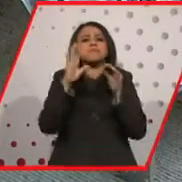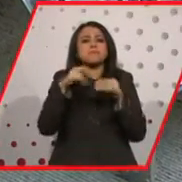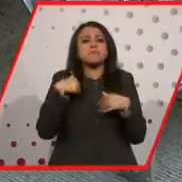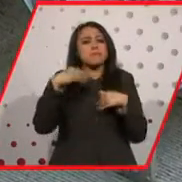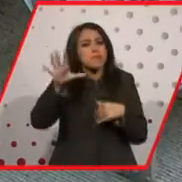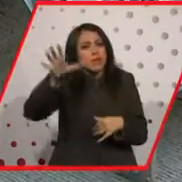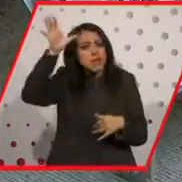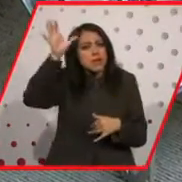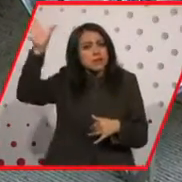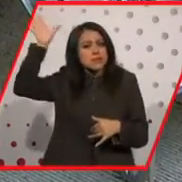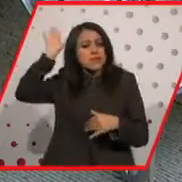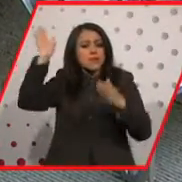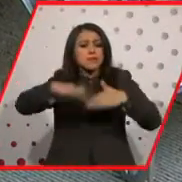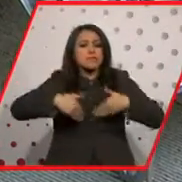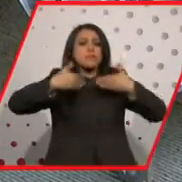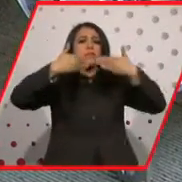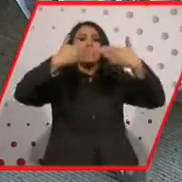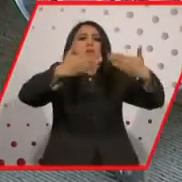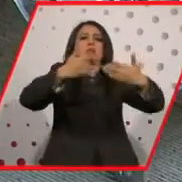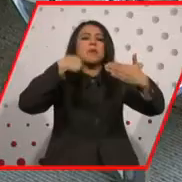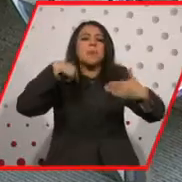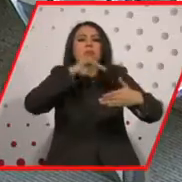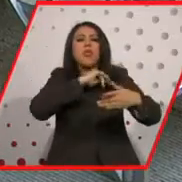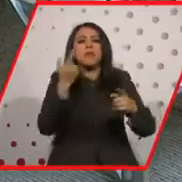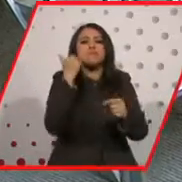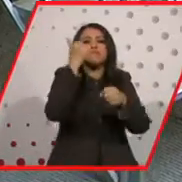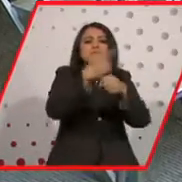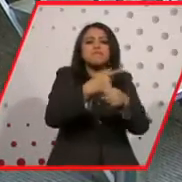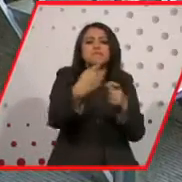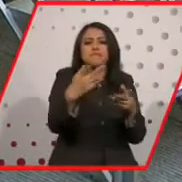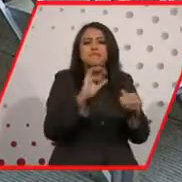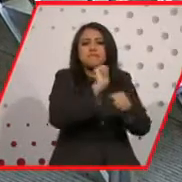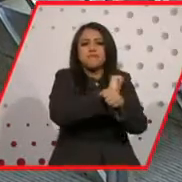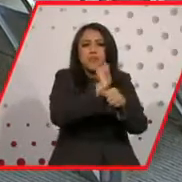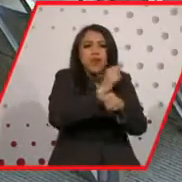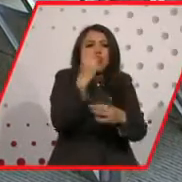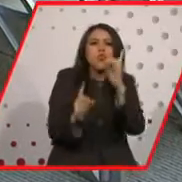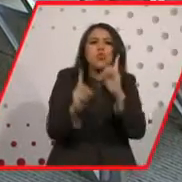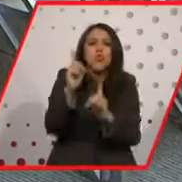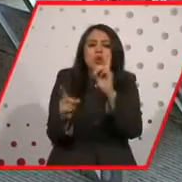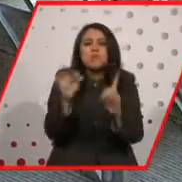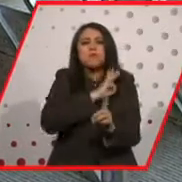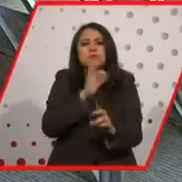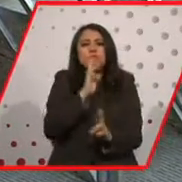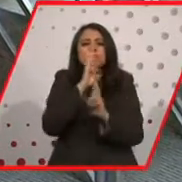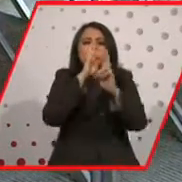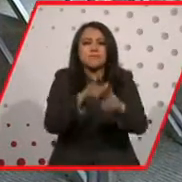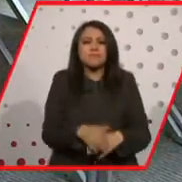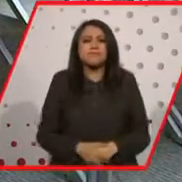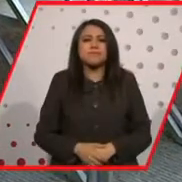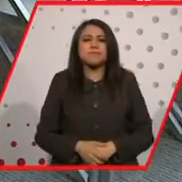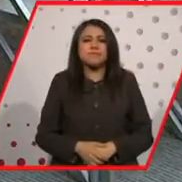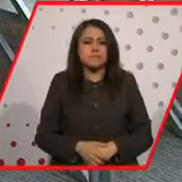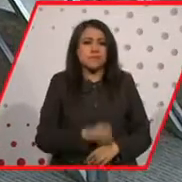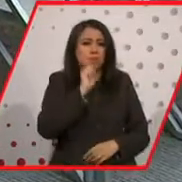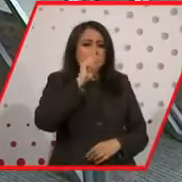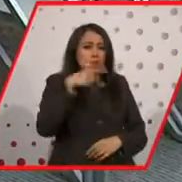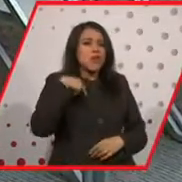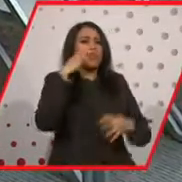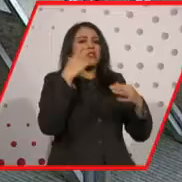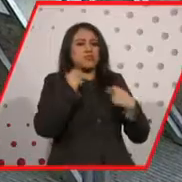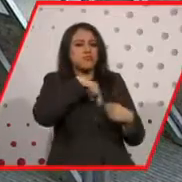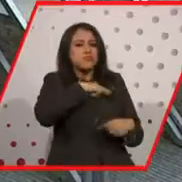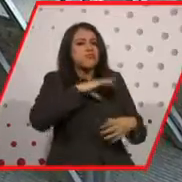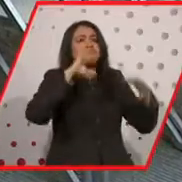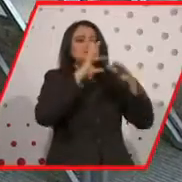de Azteca Jusco, se van a encontrar con esta unidad, ¿qué dudas pueden resolver? Ok, mira, podemos ayudarlos mediante aclaraciones,